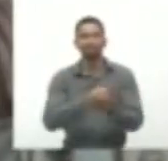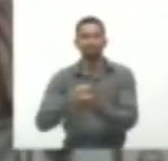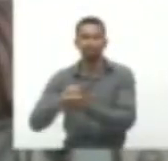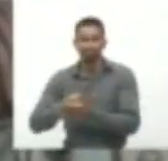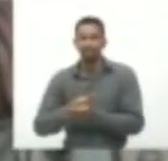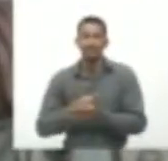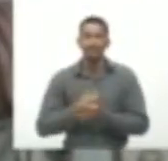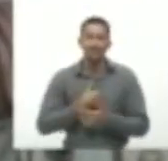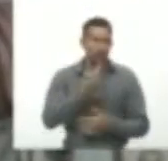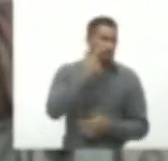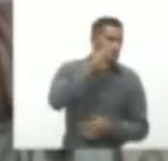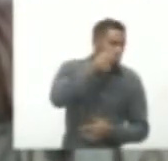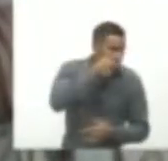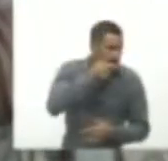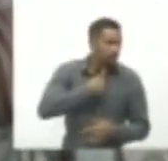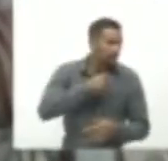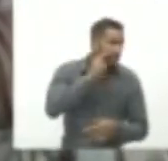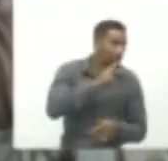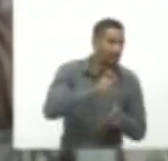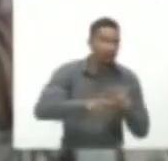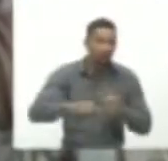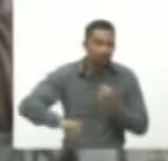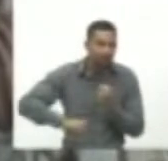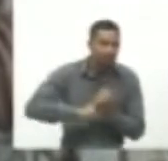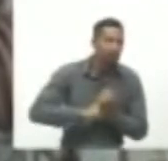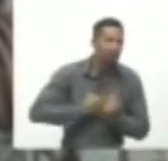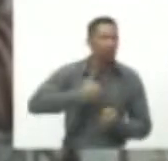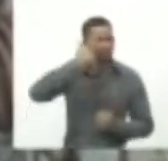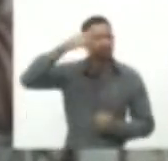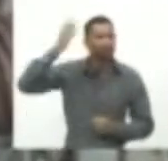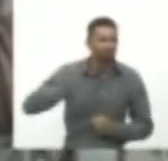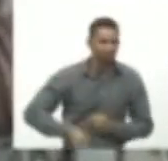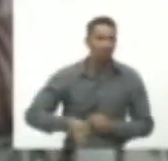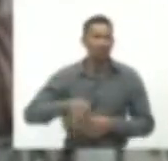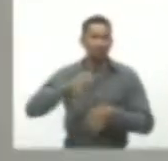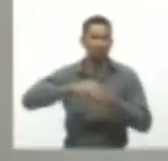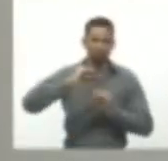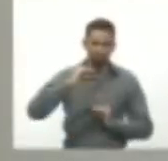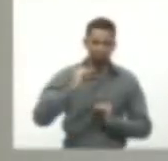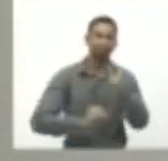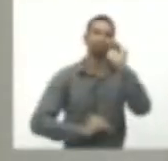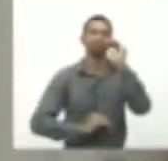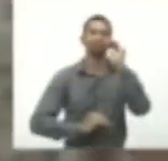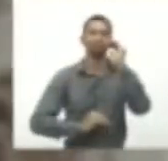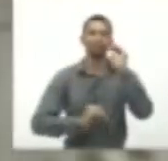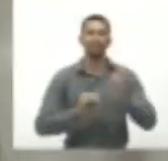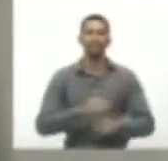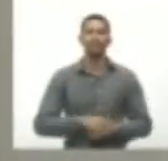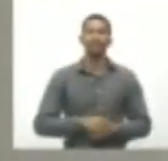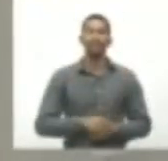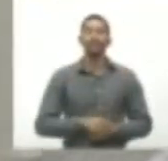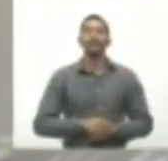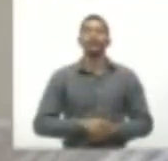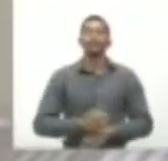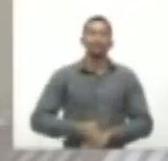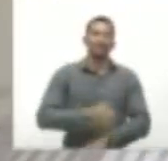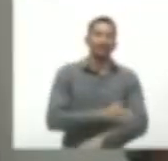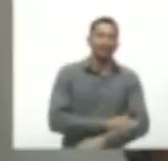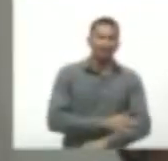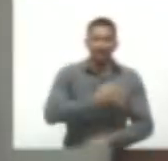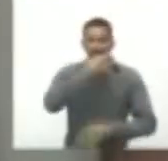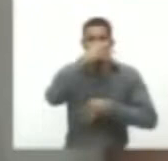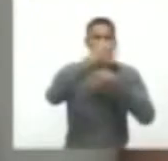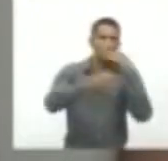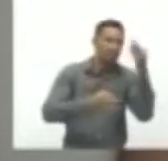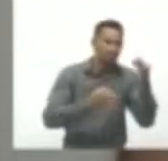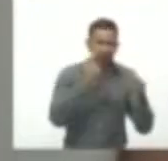de mi votación, de mi gente. Sabía que iba a sacar unos votos arriba. Fueron 2 meses de tensiones y denuncias mutuas entre los bandos